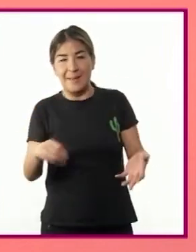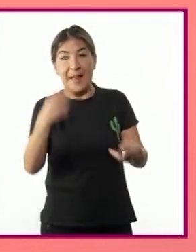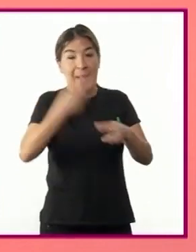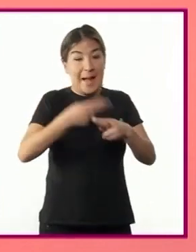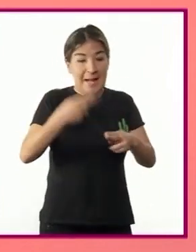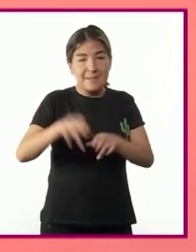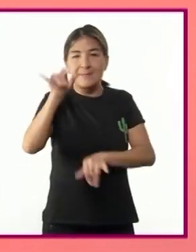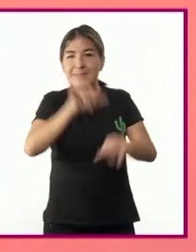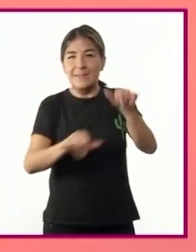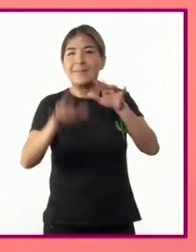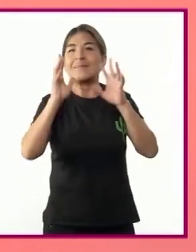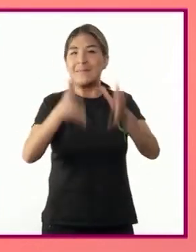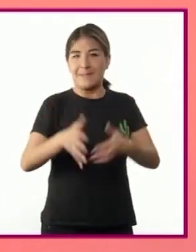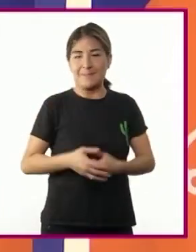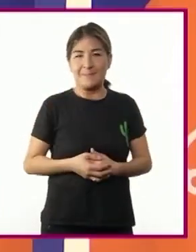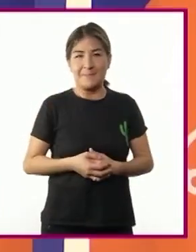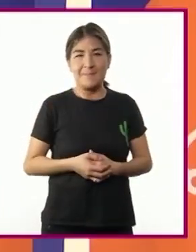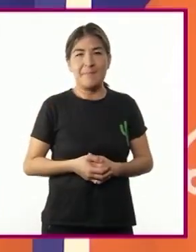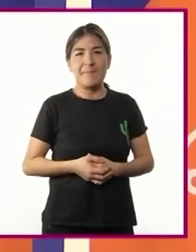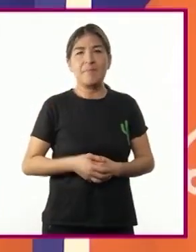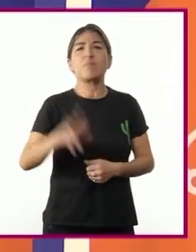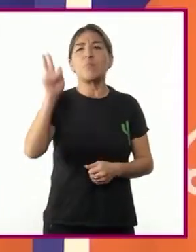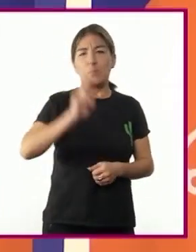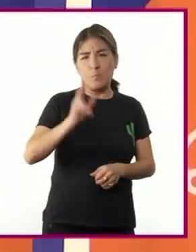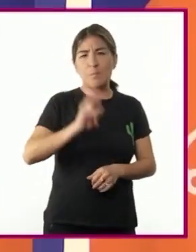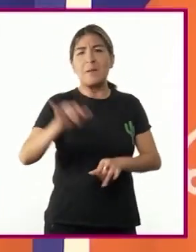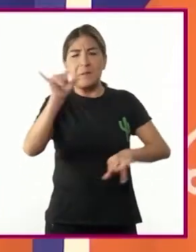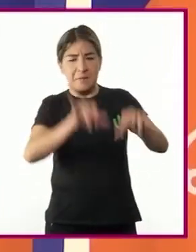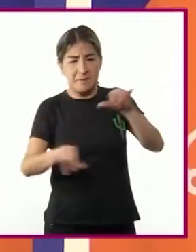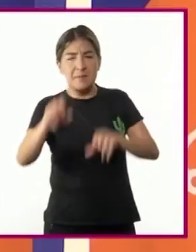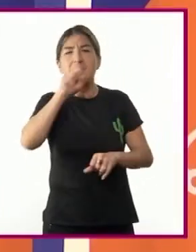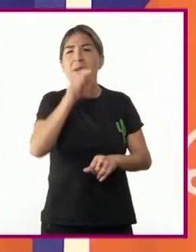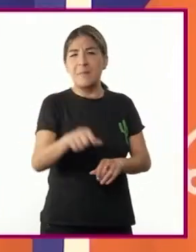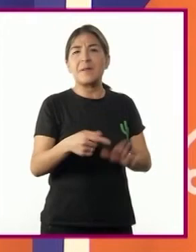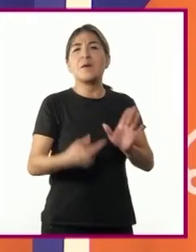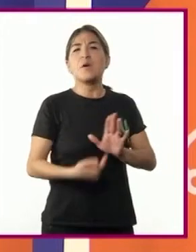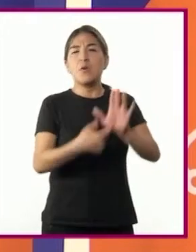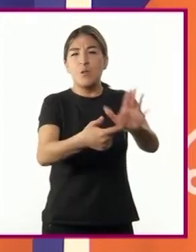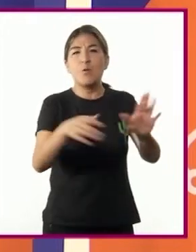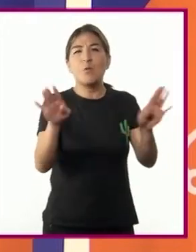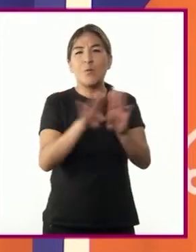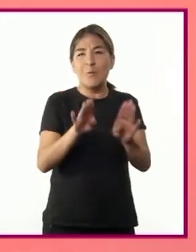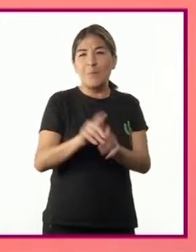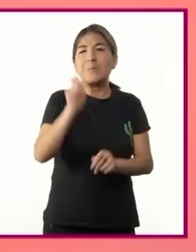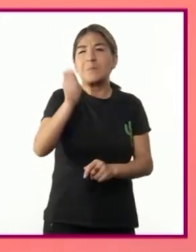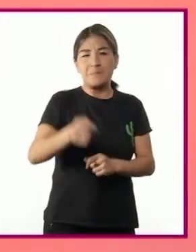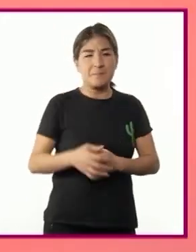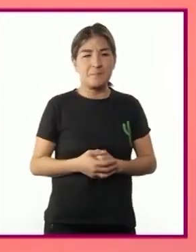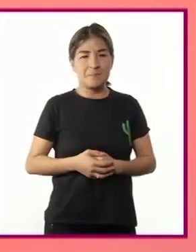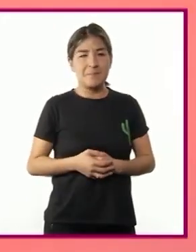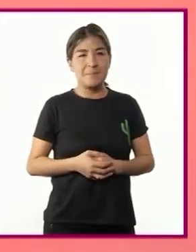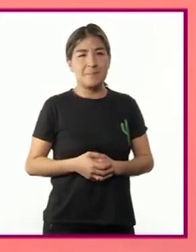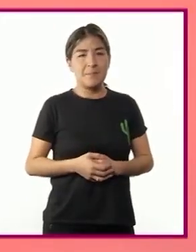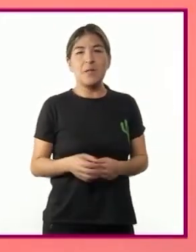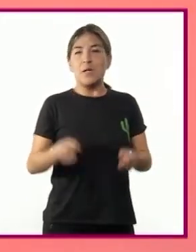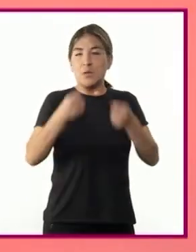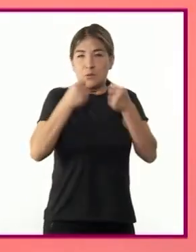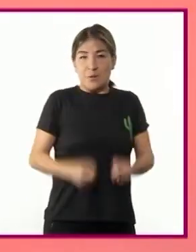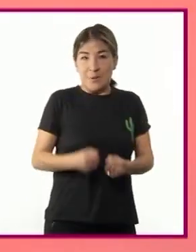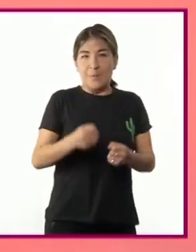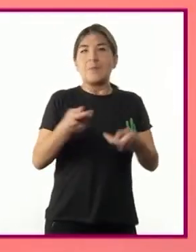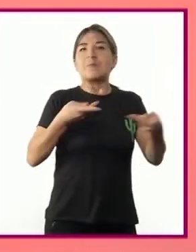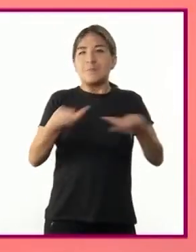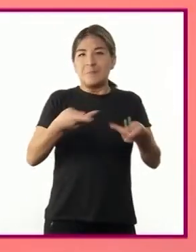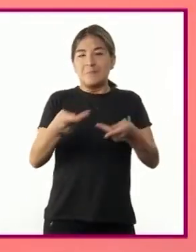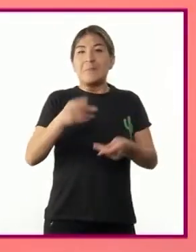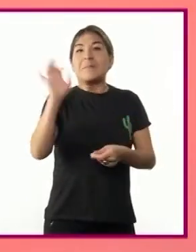experimento. El experimento también da la impresión de ser algo que, con mucha seguridad, se